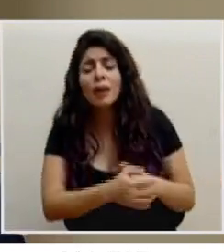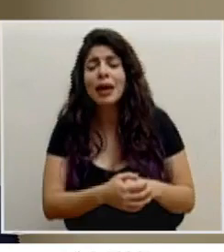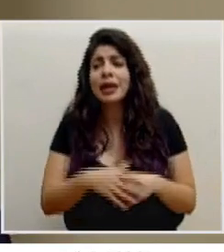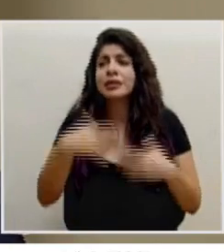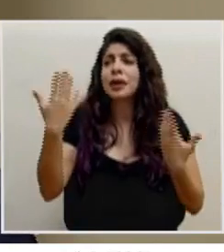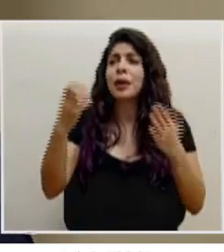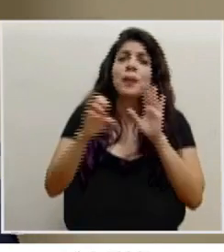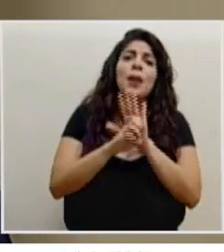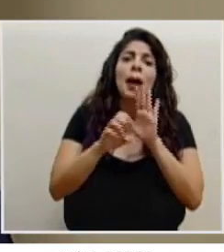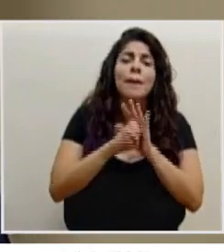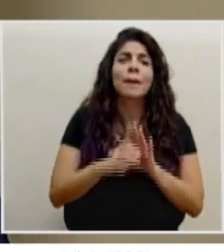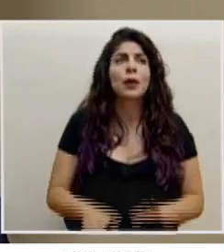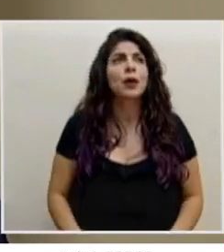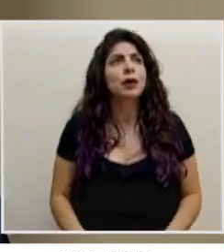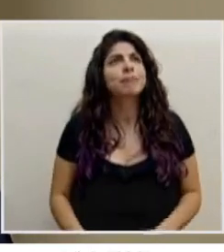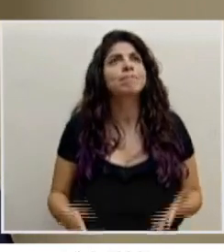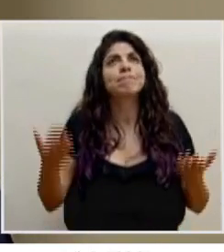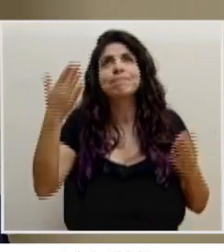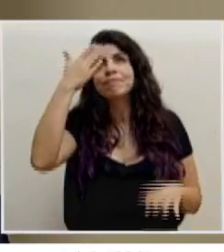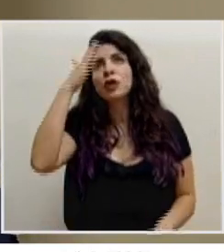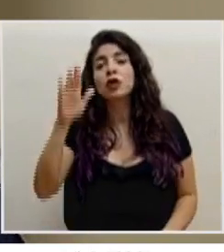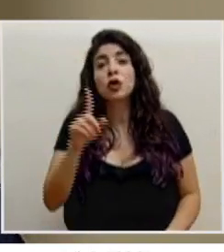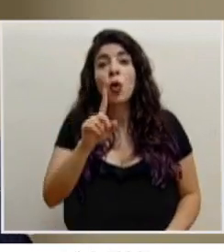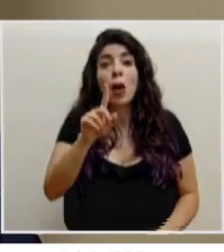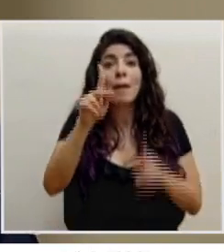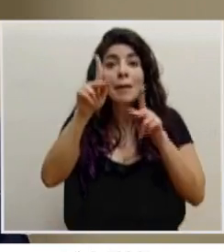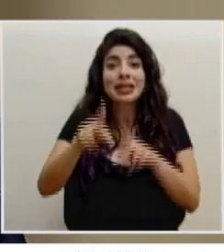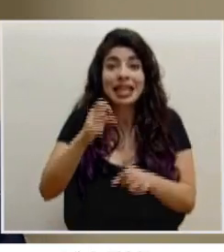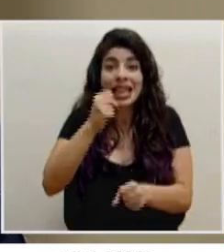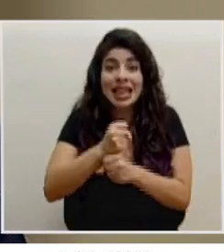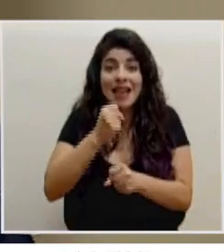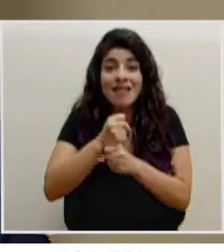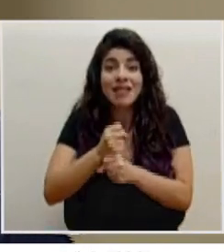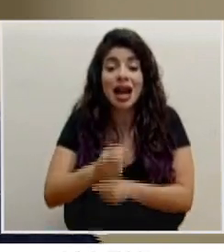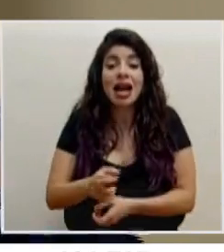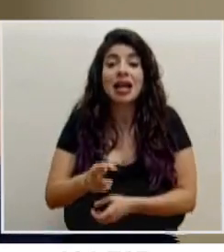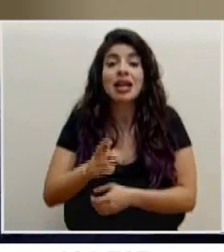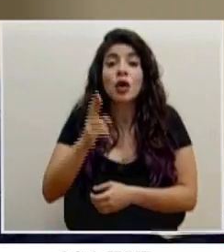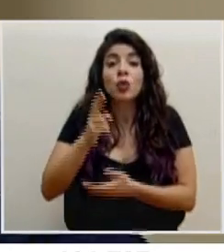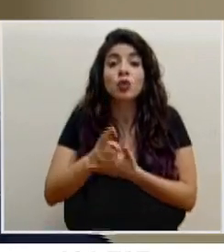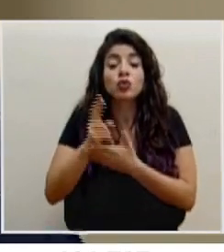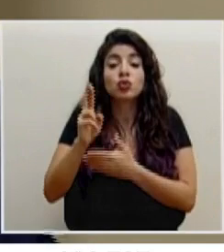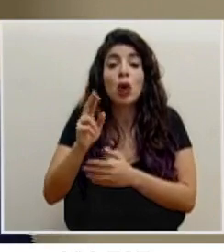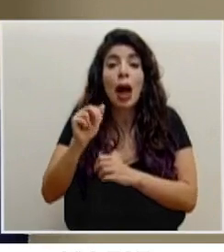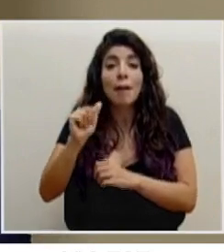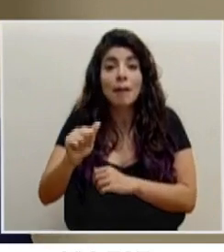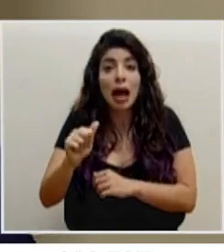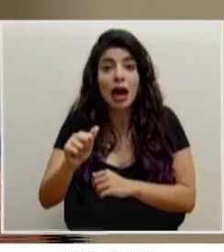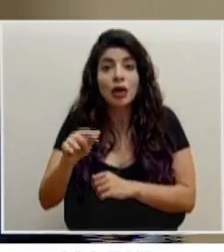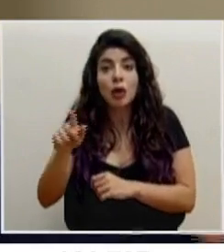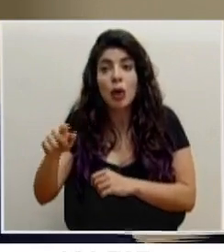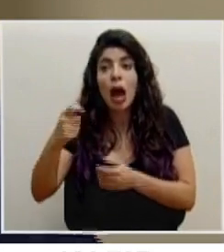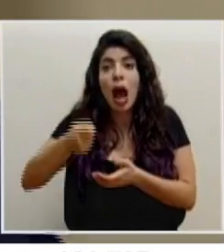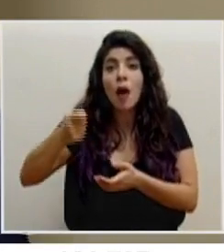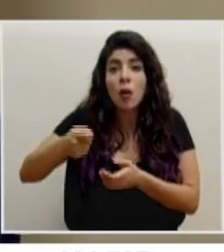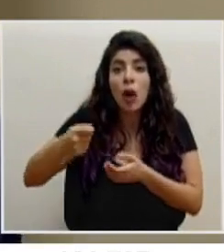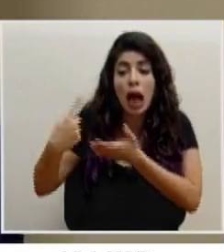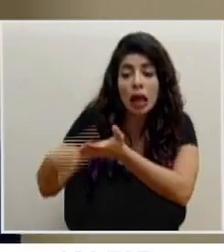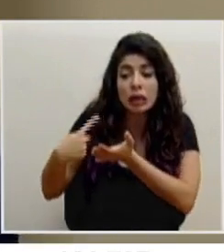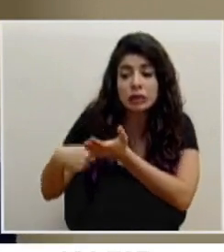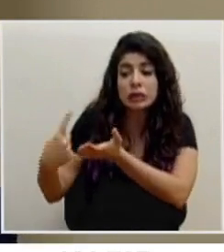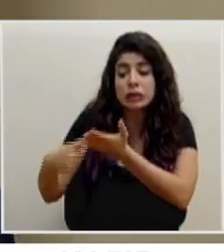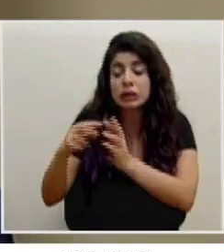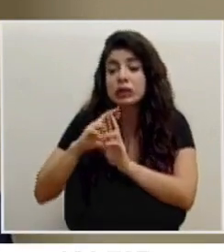por ejemplo, qué sé yo, una persona que está trabajando con un recurso de amparo y estuvo trabajando respondiendo a un abogado que estuvo respondiendo a